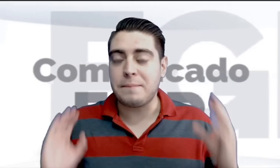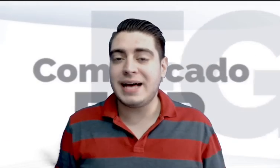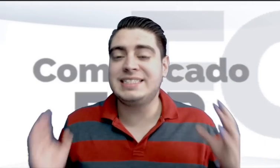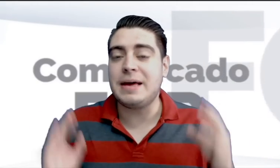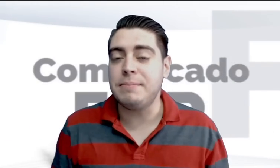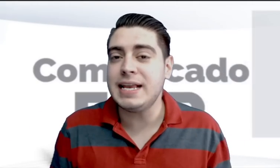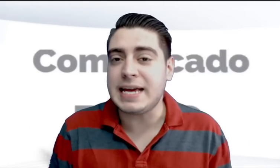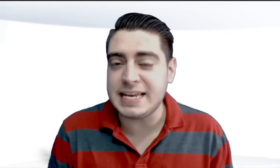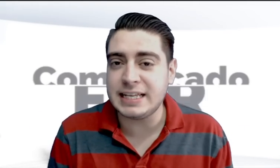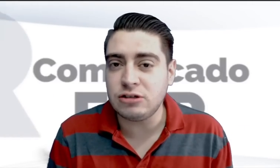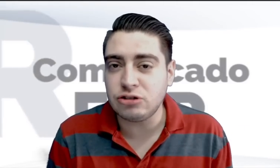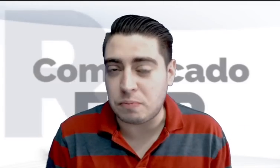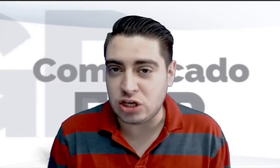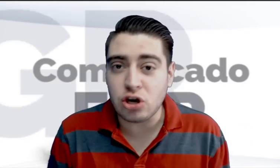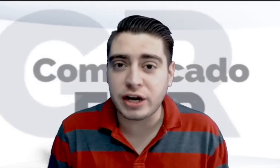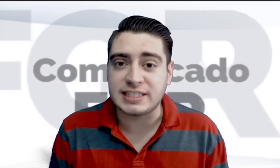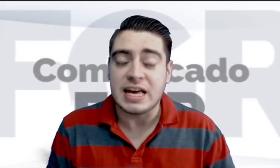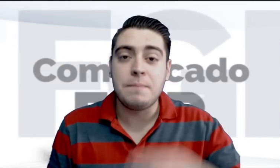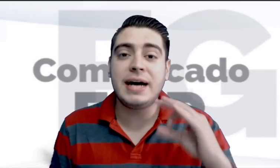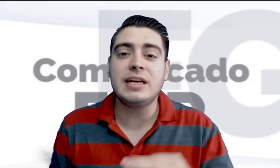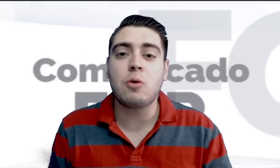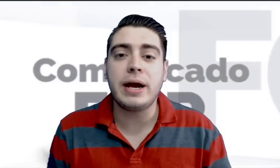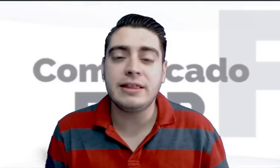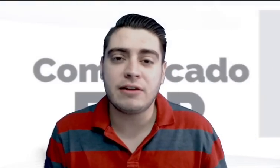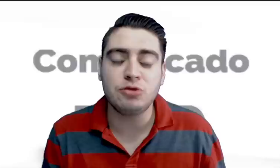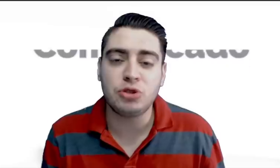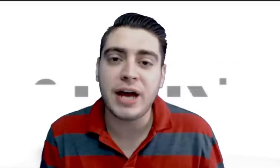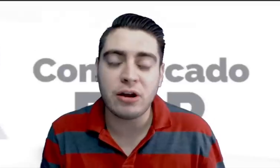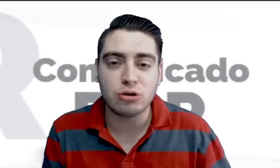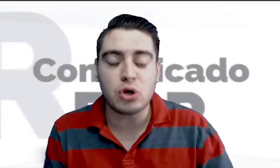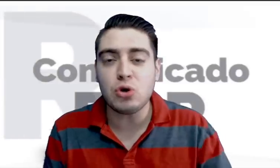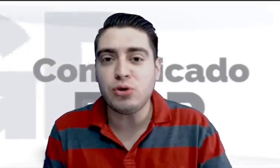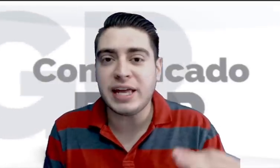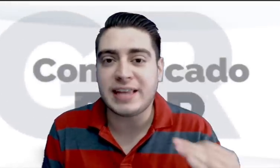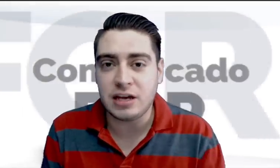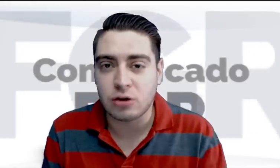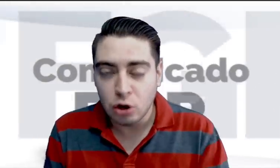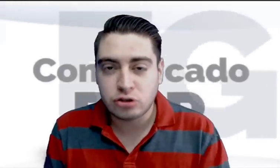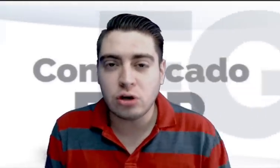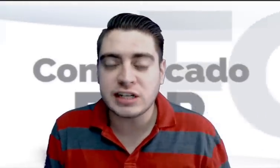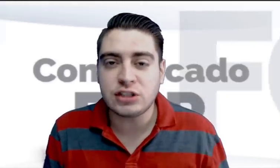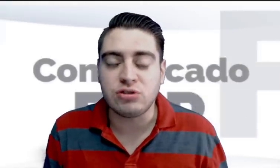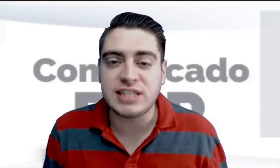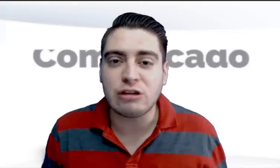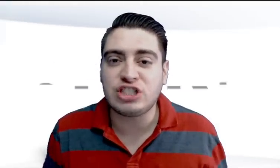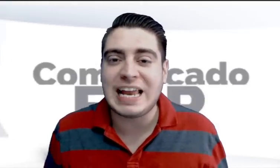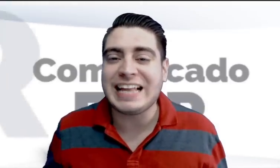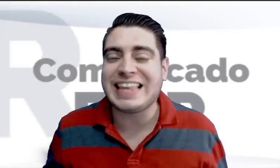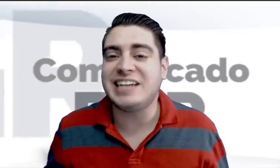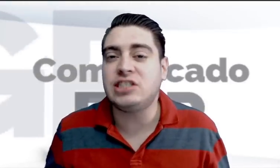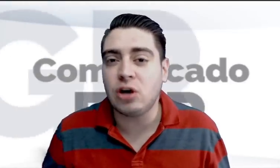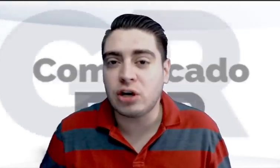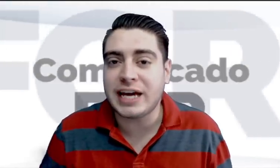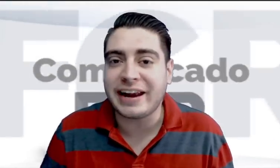Desfalco de más de 1.500 millones, más de 40 funcionarios y un detenido son los resultados de